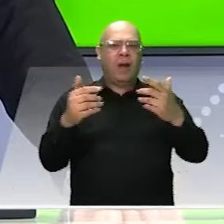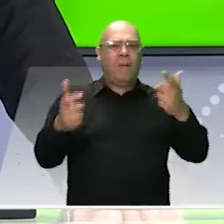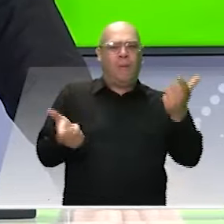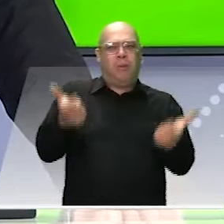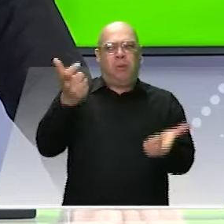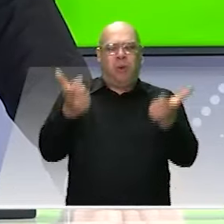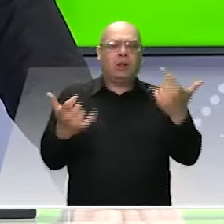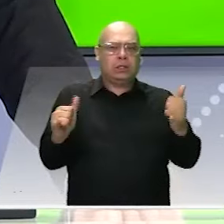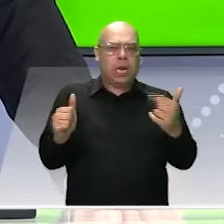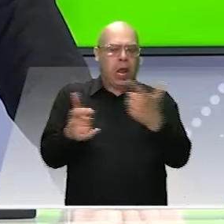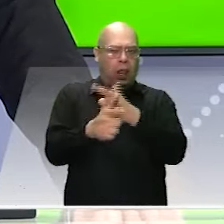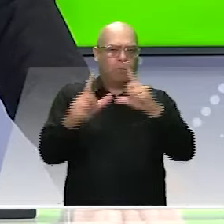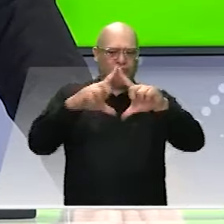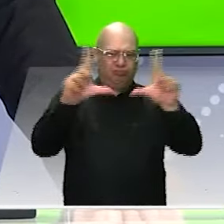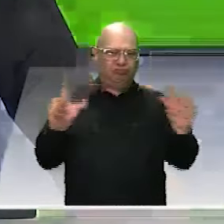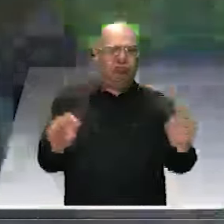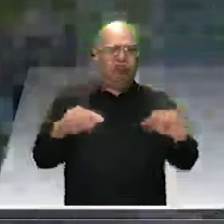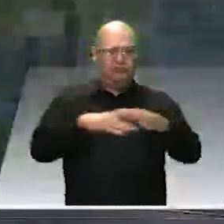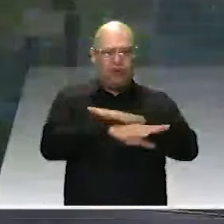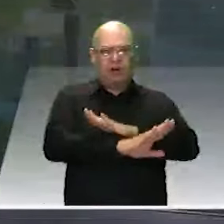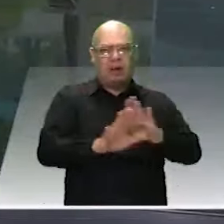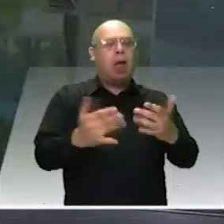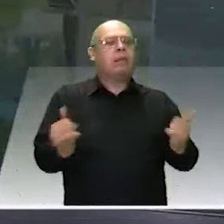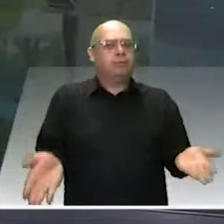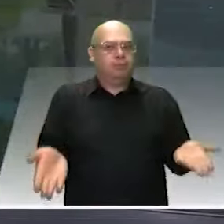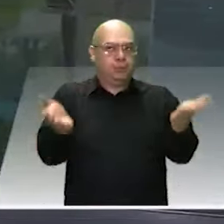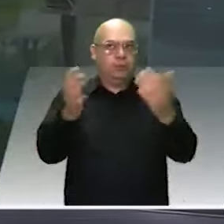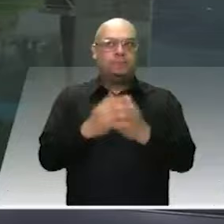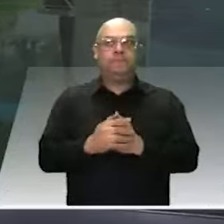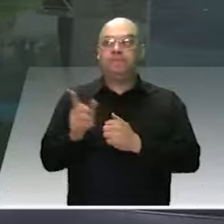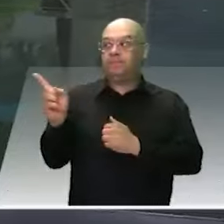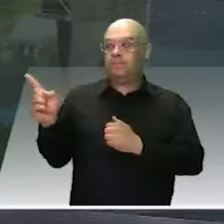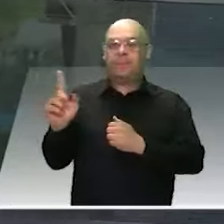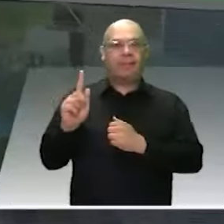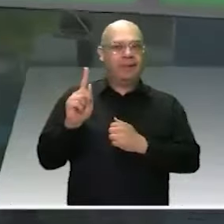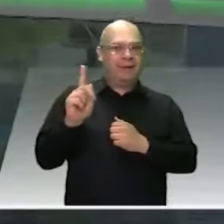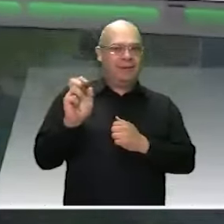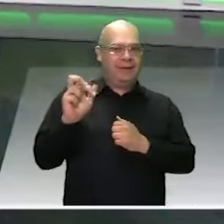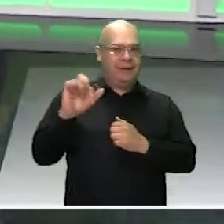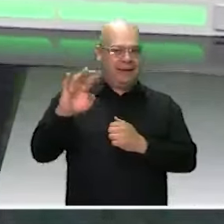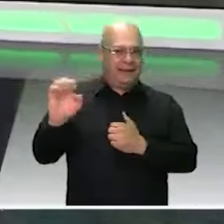hablar de este tema saludamos a Felipe Osorio que nos tiene toda la información Felipe